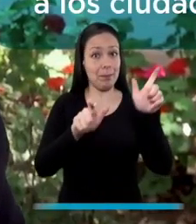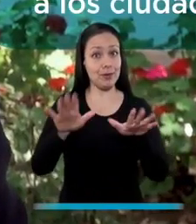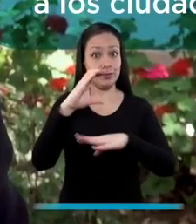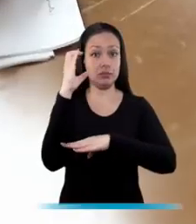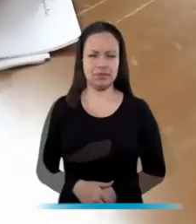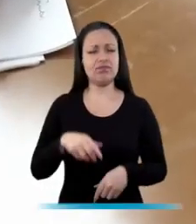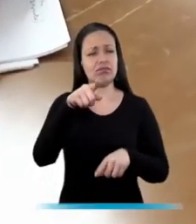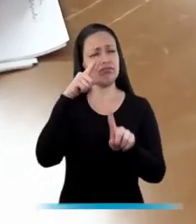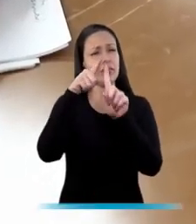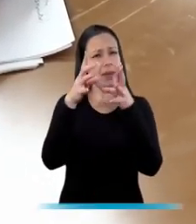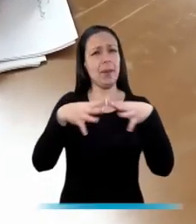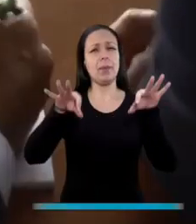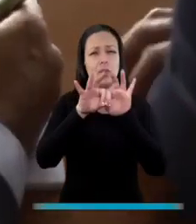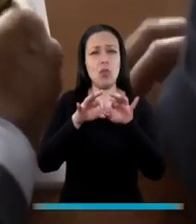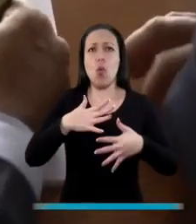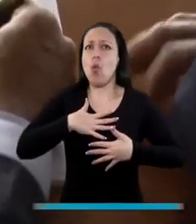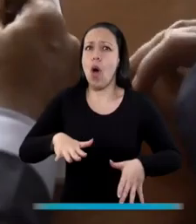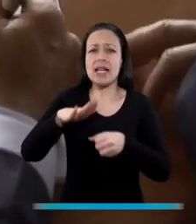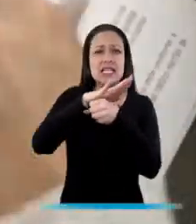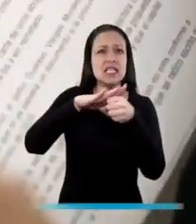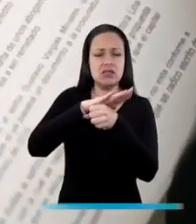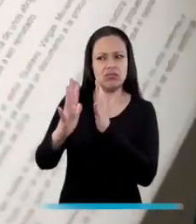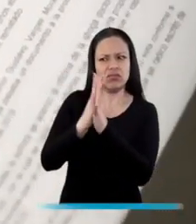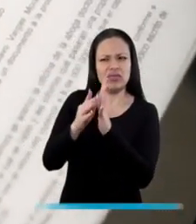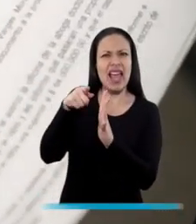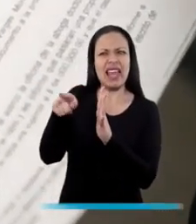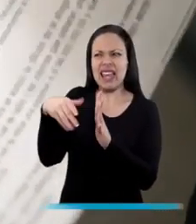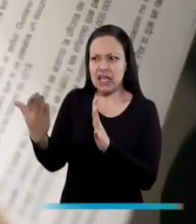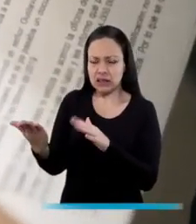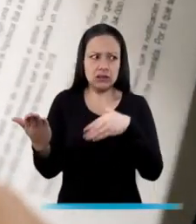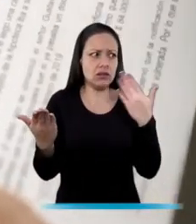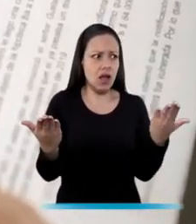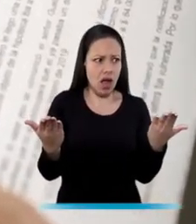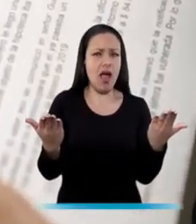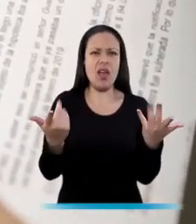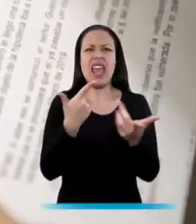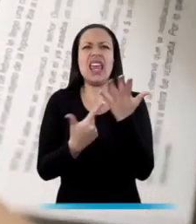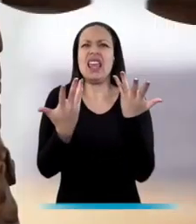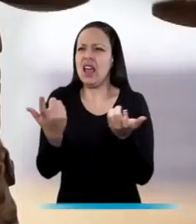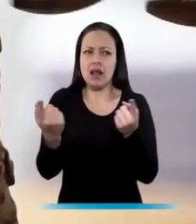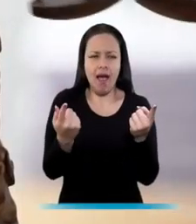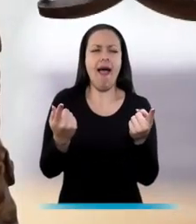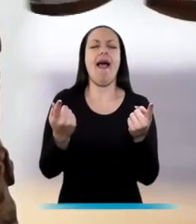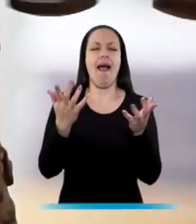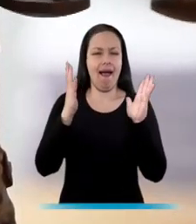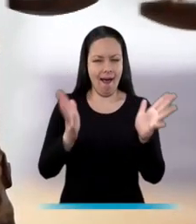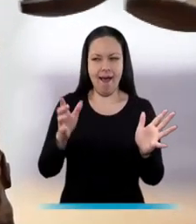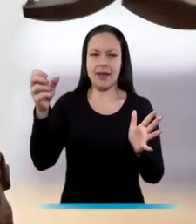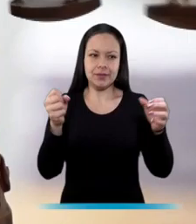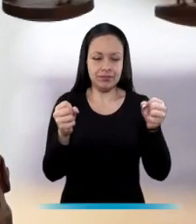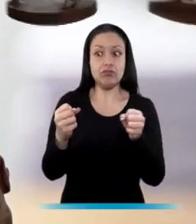los ciudadanos. Es importante, en todos los casos, contar los hechos a conciliar, las pretensiones e identificar a